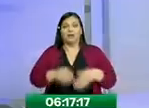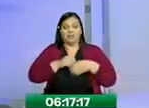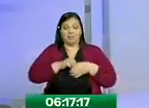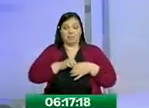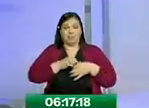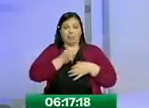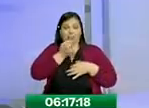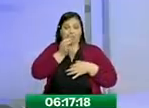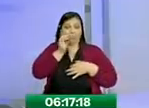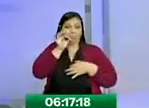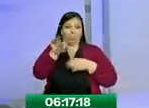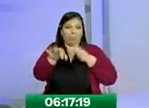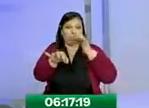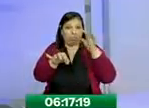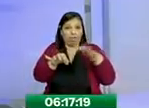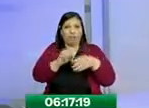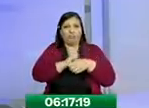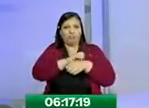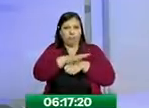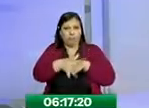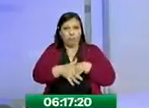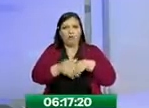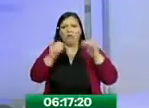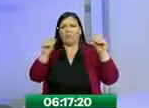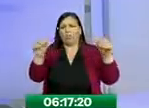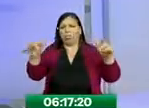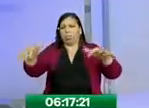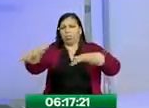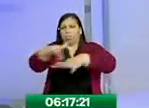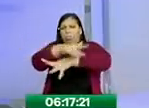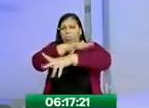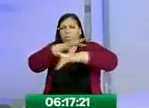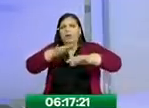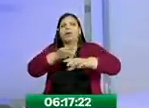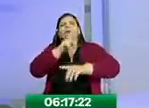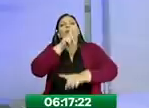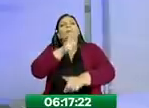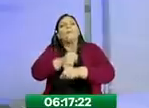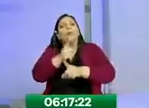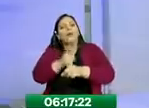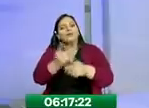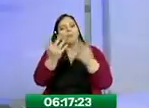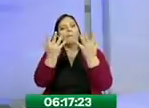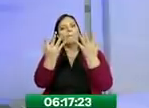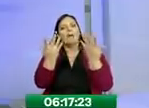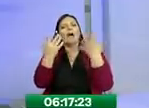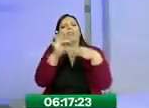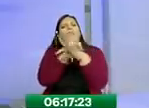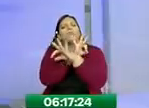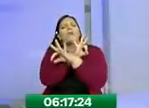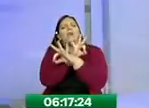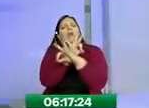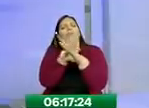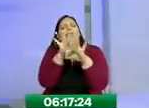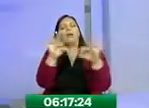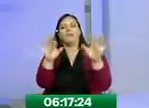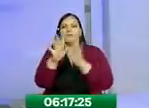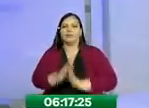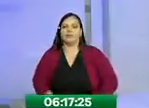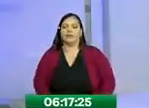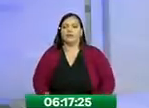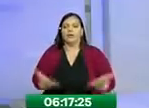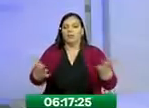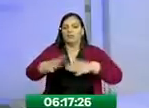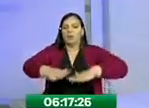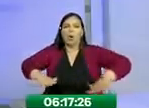ahí la importancia de limpiar y desinfectar todo lo que pueda estar en contacto con las manos, ya que es a través de esto los